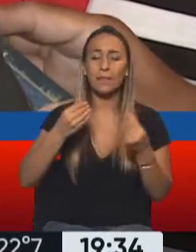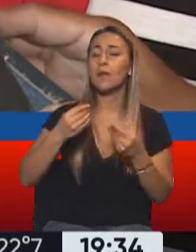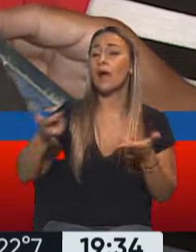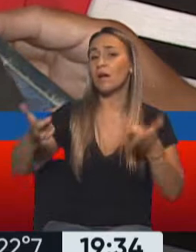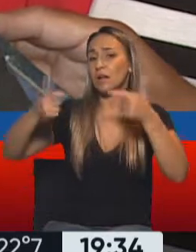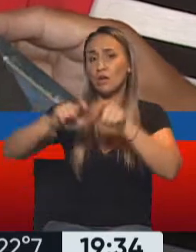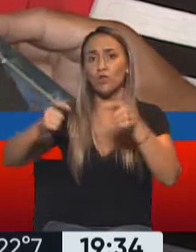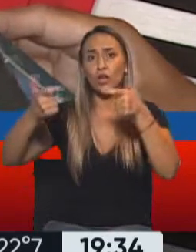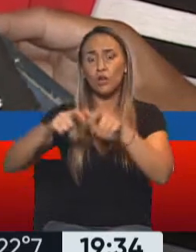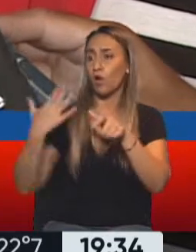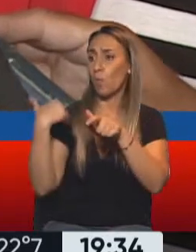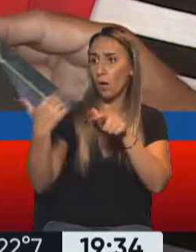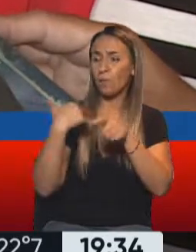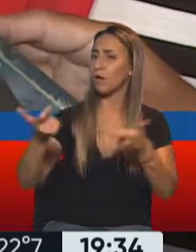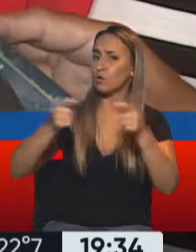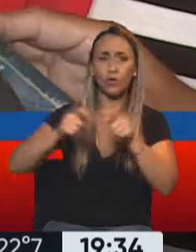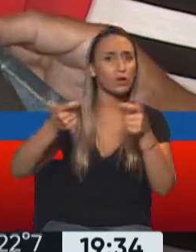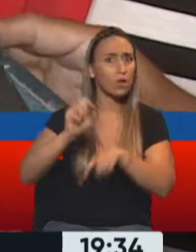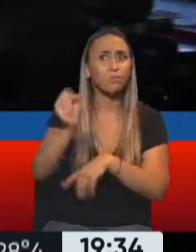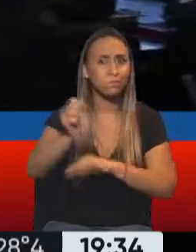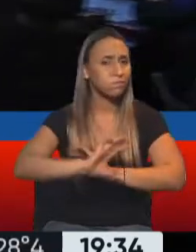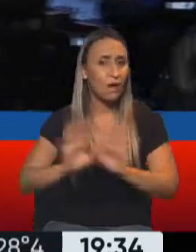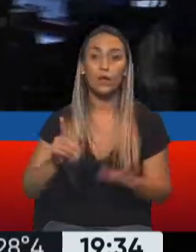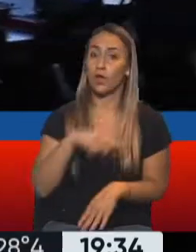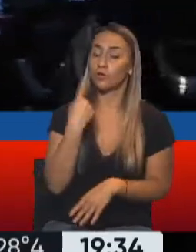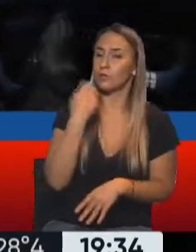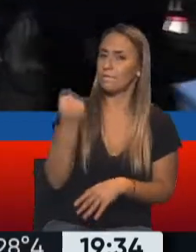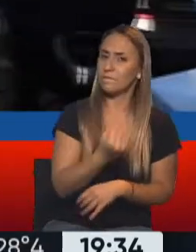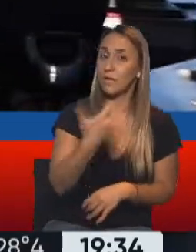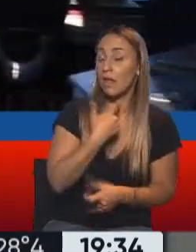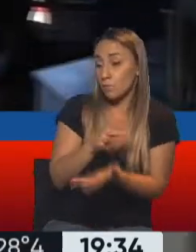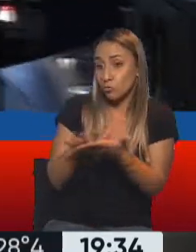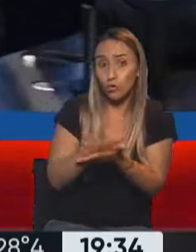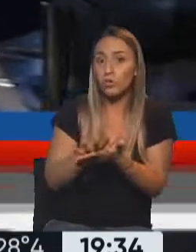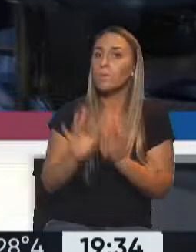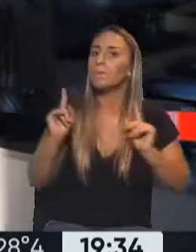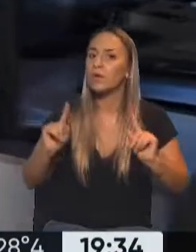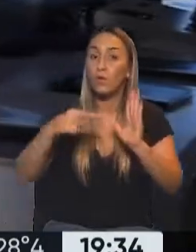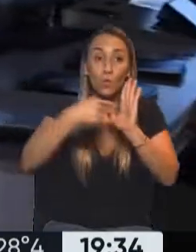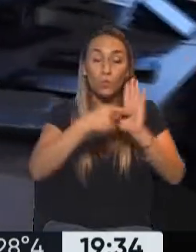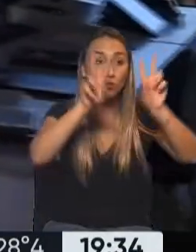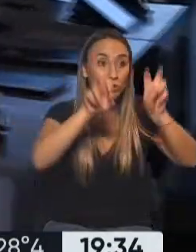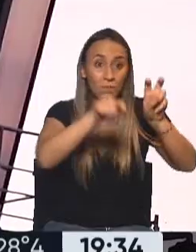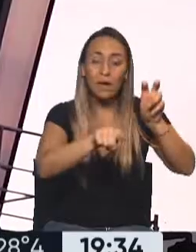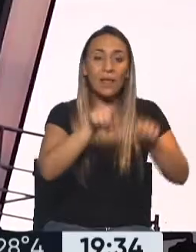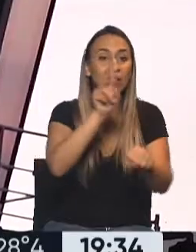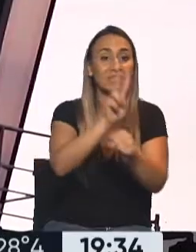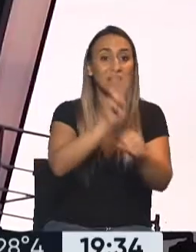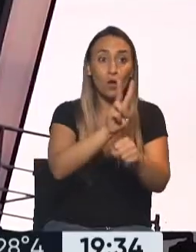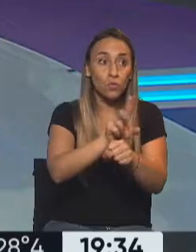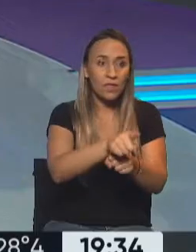todas las reuniones y lo seguiremos haciendo. La intención de nuestra organización es buscar la solución, pero no dejar un tema tan importante como la seguridad aérea de